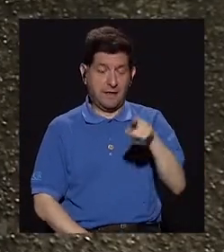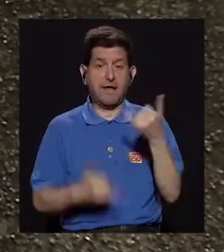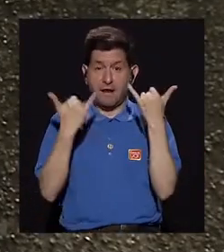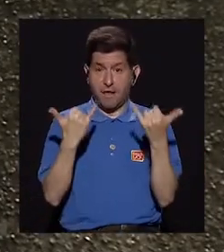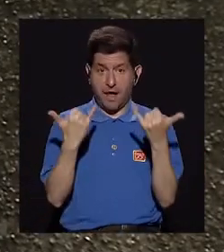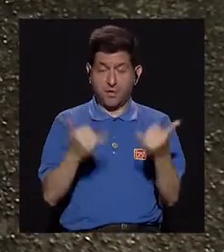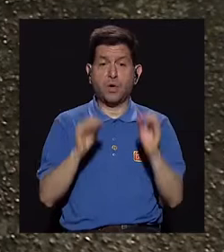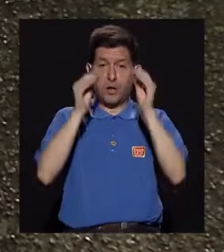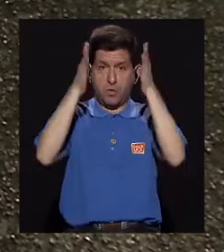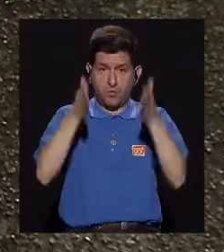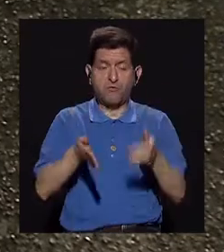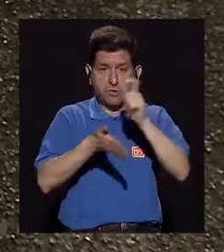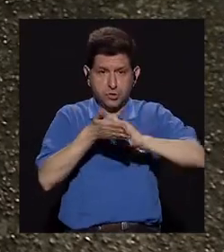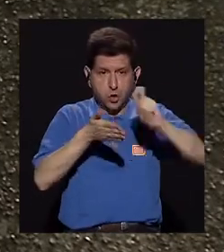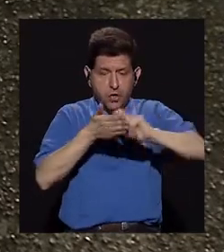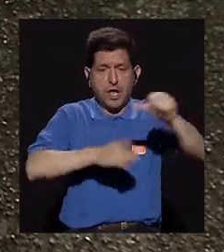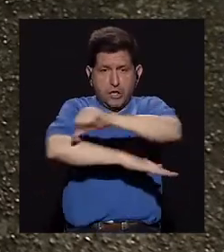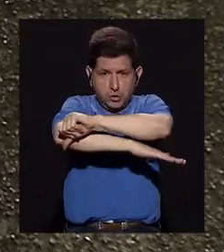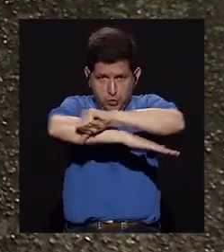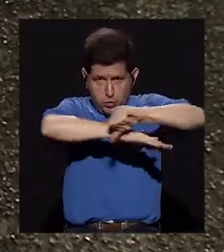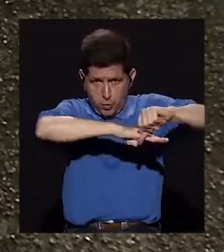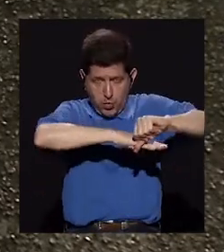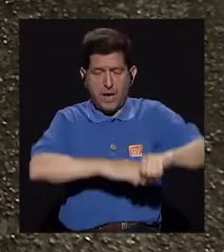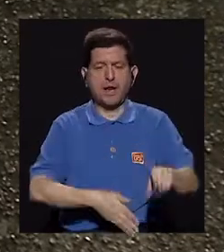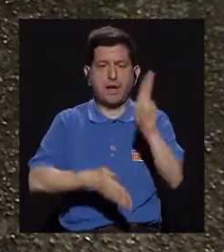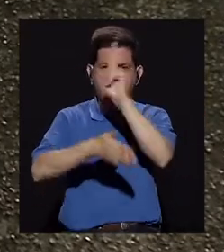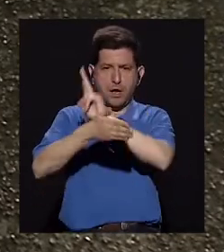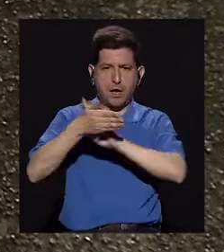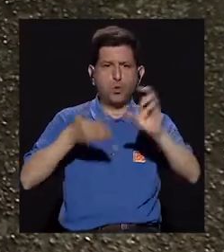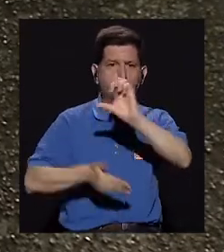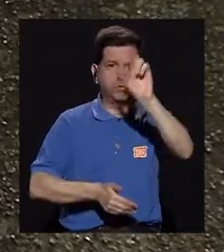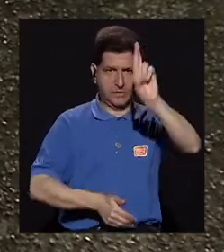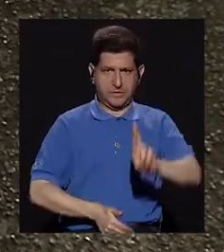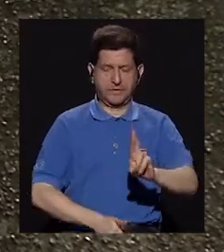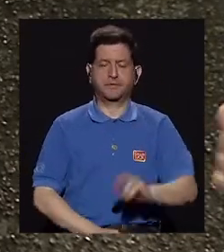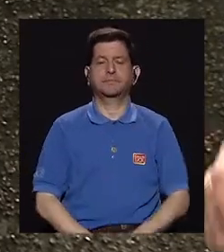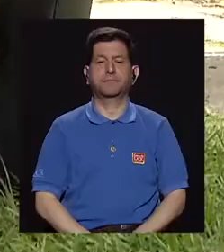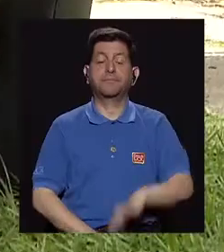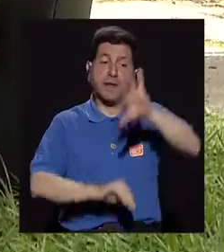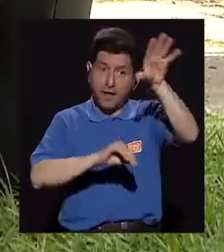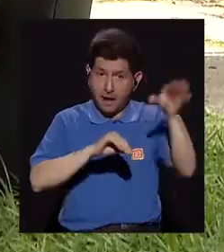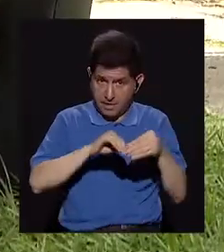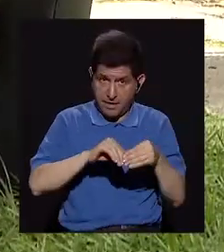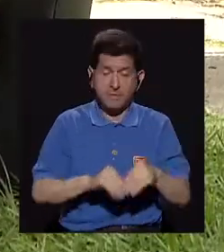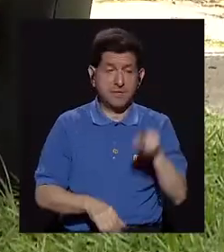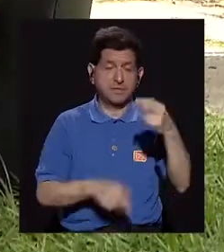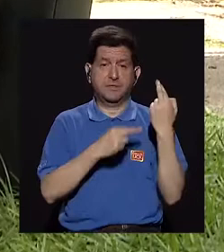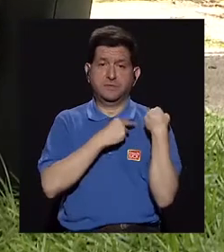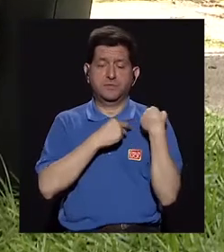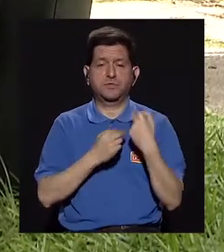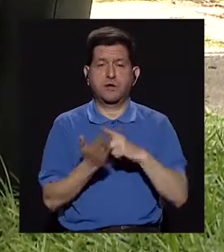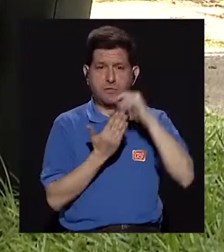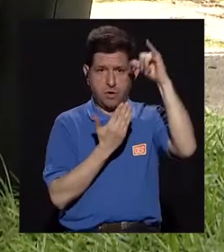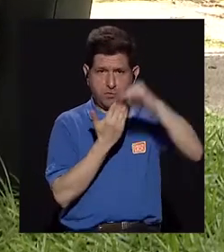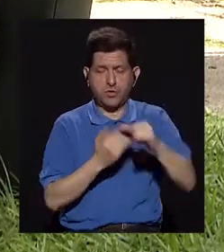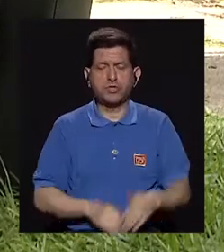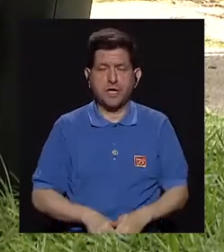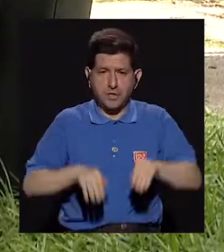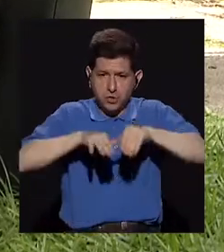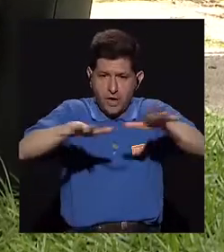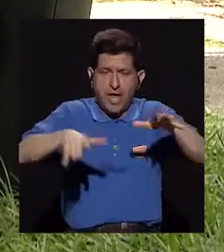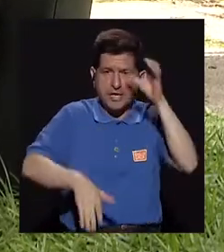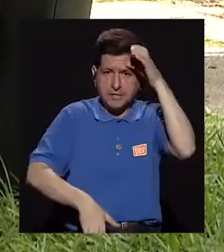quien actualmente es profesor de la Escuela de Arquitectura de la Universidad de Costa Rica. Además, encargado del proyecto de extensión